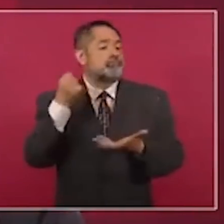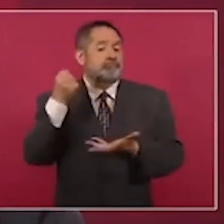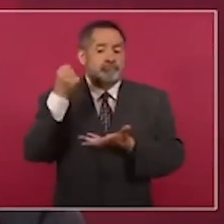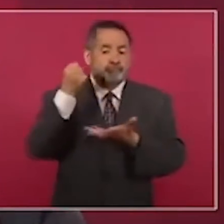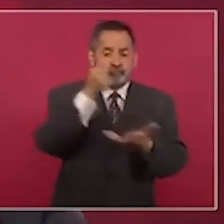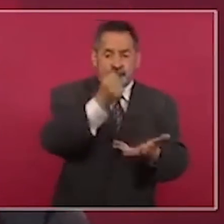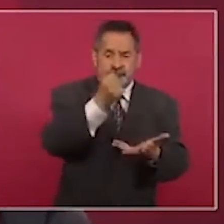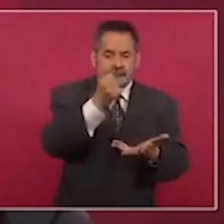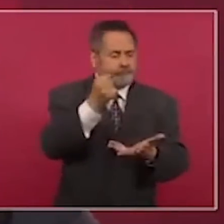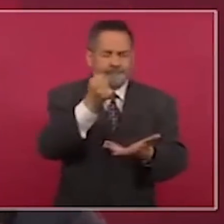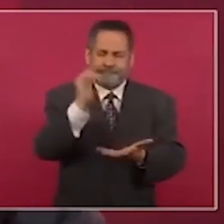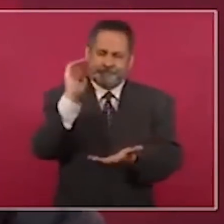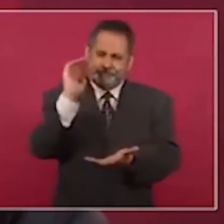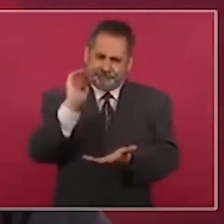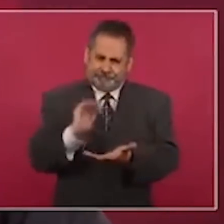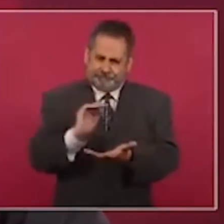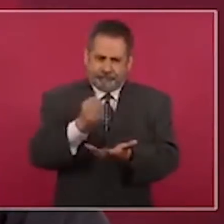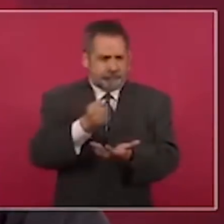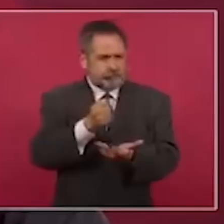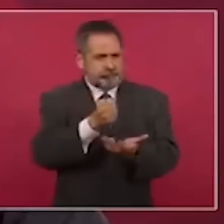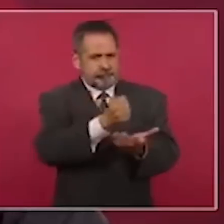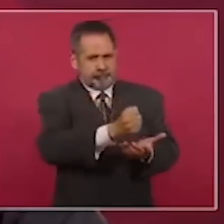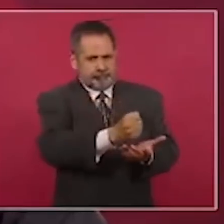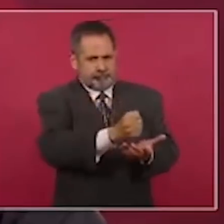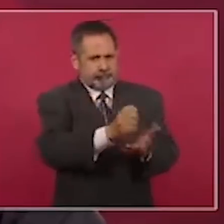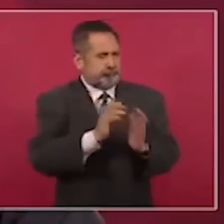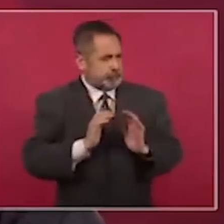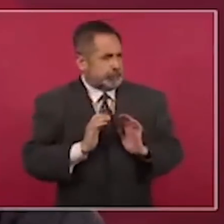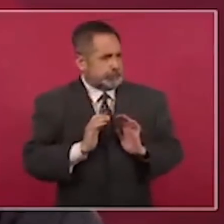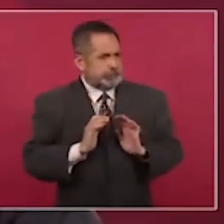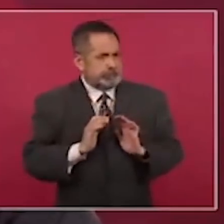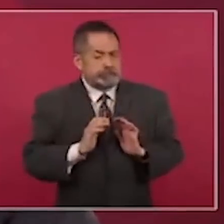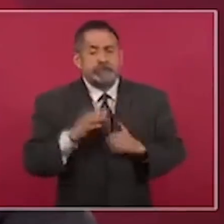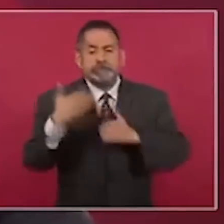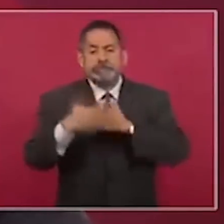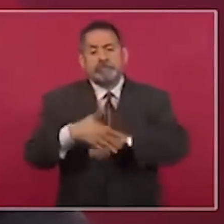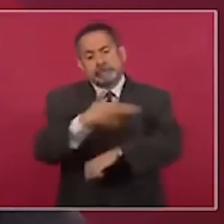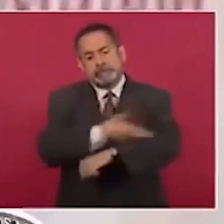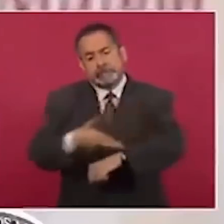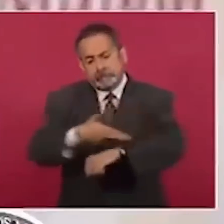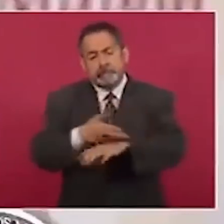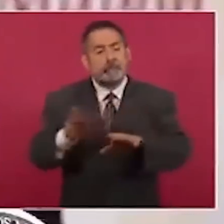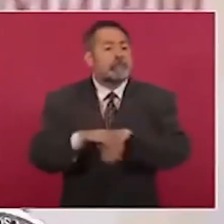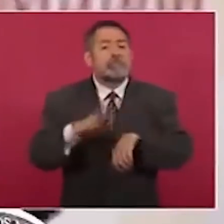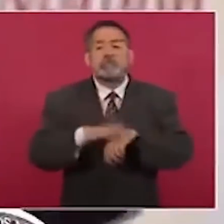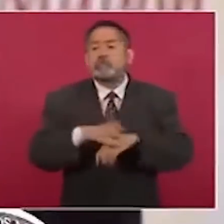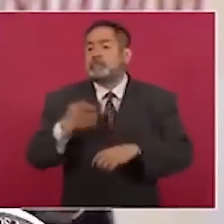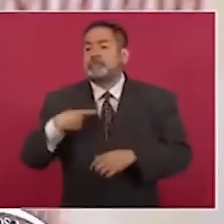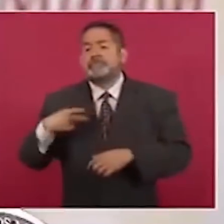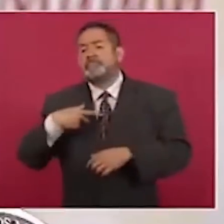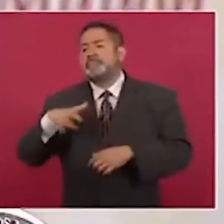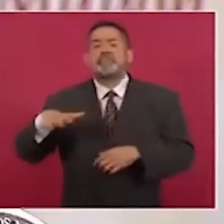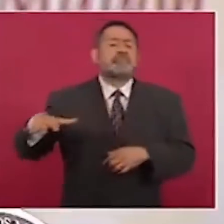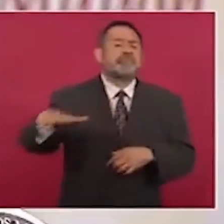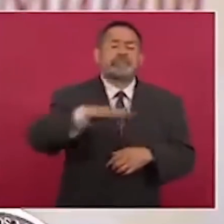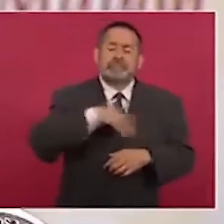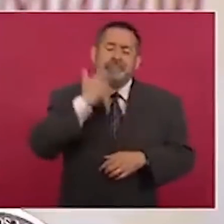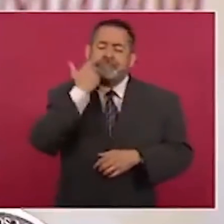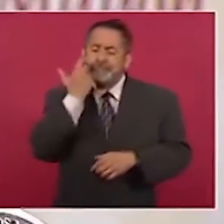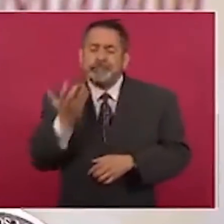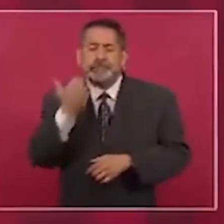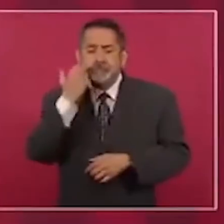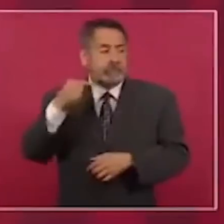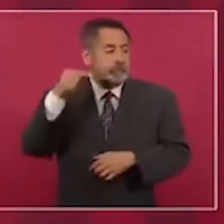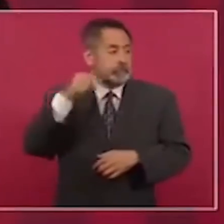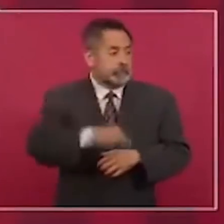Ya los procesos electorales en el país, atendiendo un reclamo ciudadano, dejarán de ser los